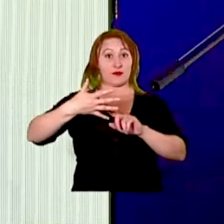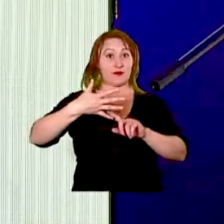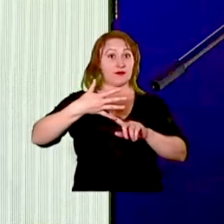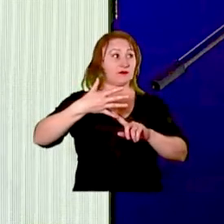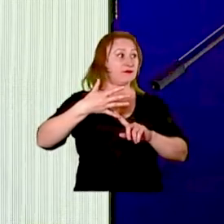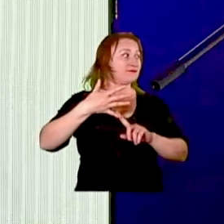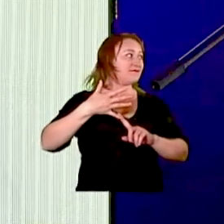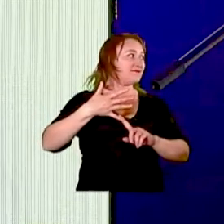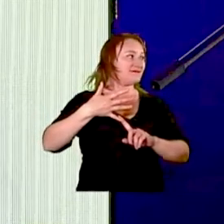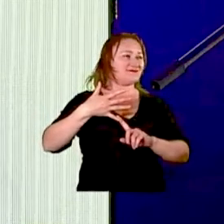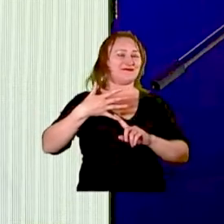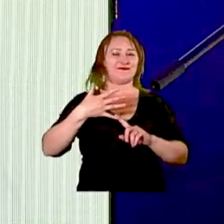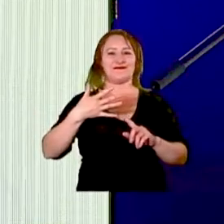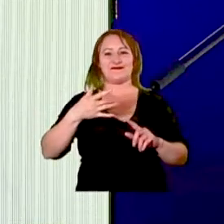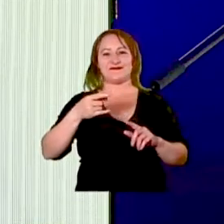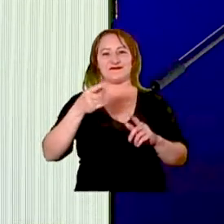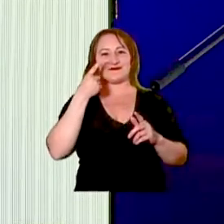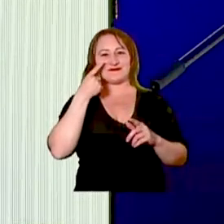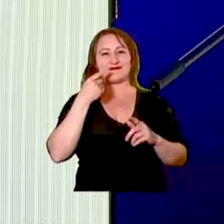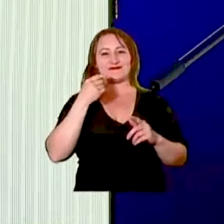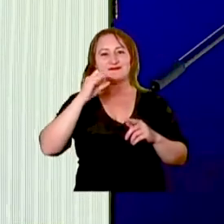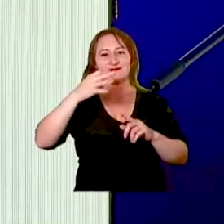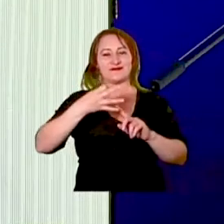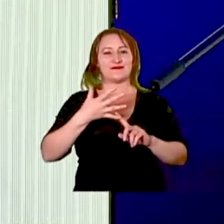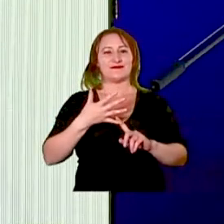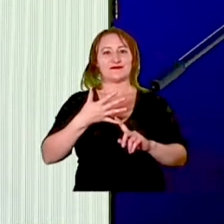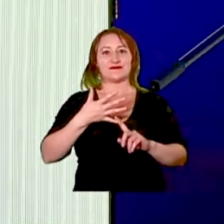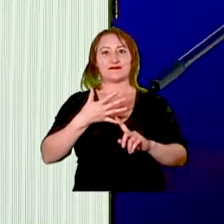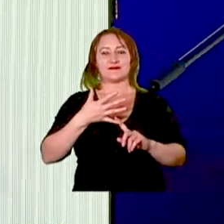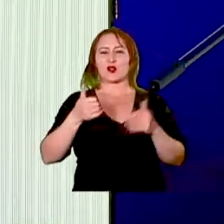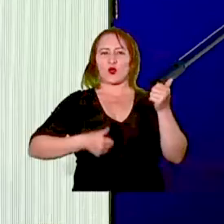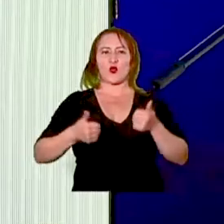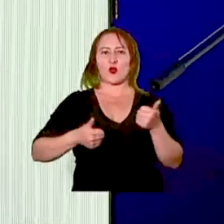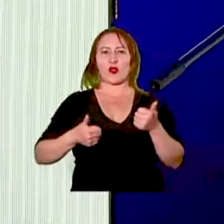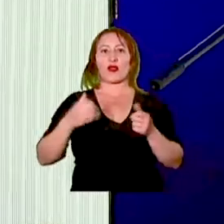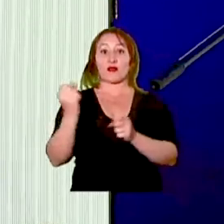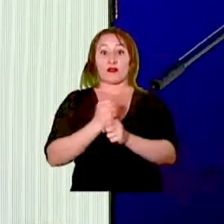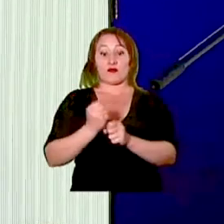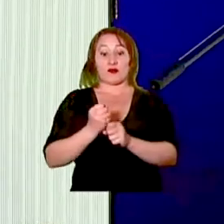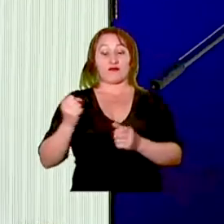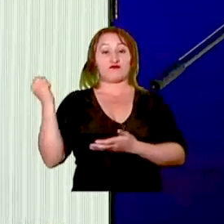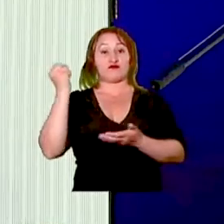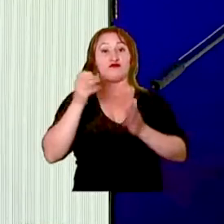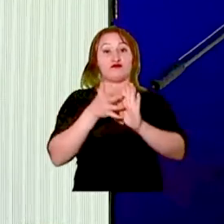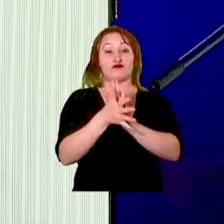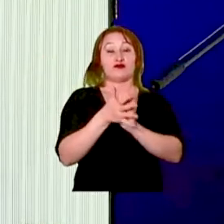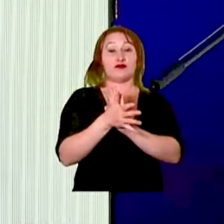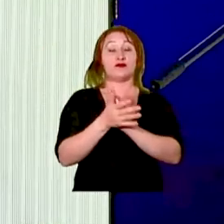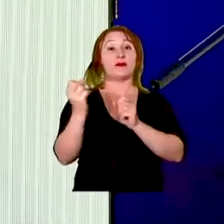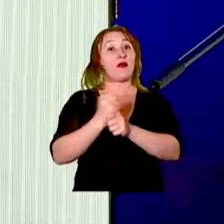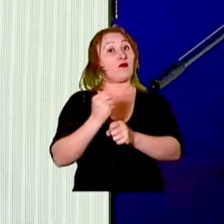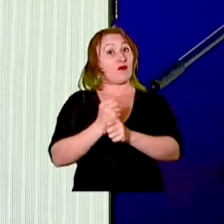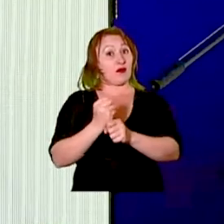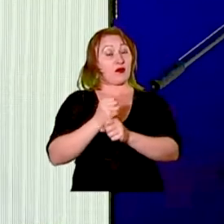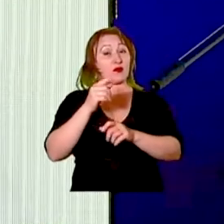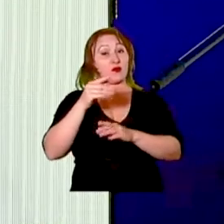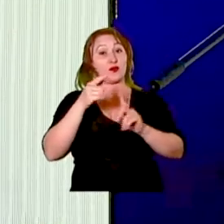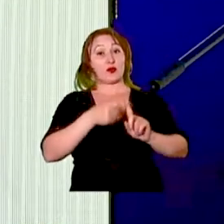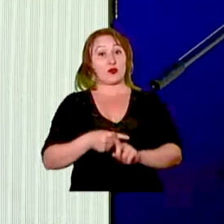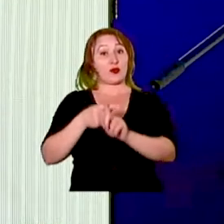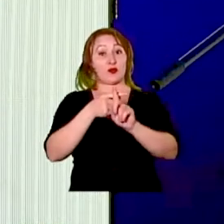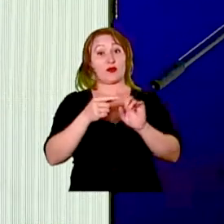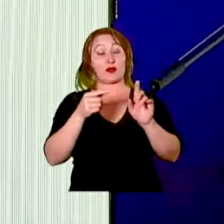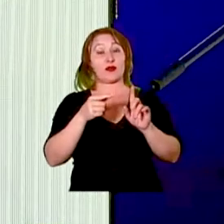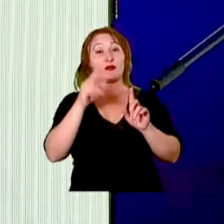tercer punto de trabajo de rendición de cuentas y de trabajo de la Procuraduría General de la Nación, está